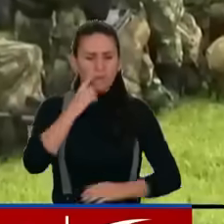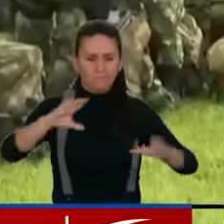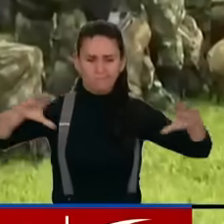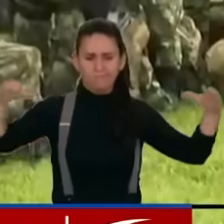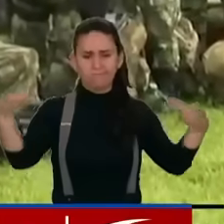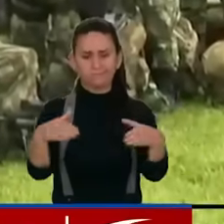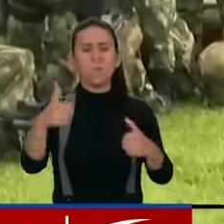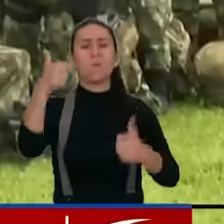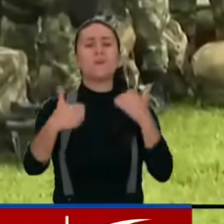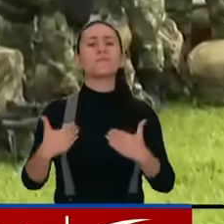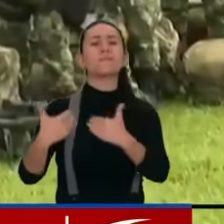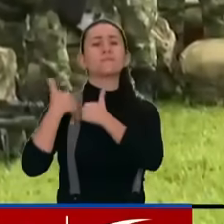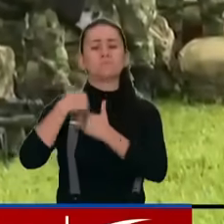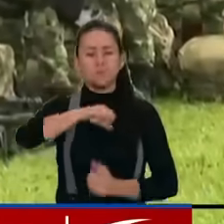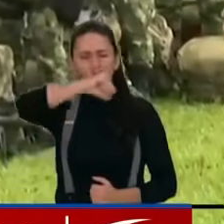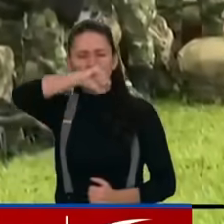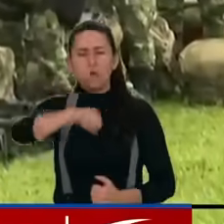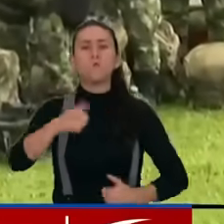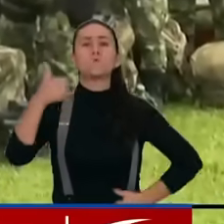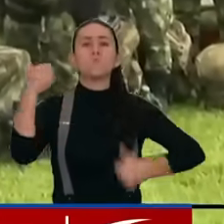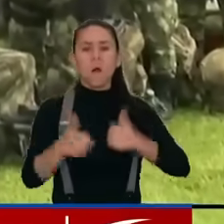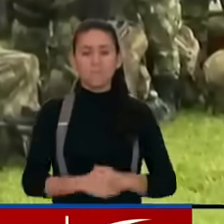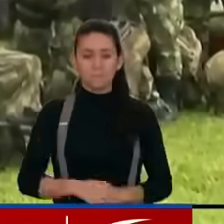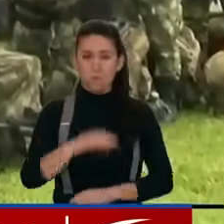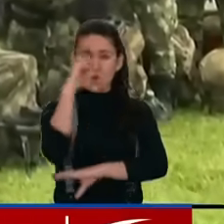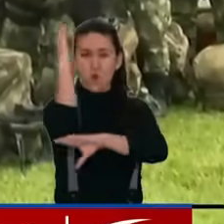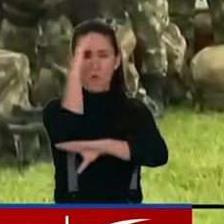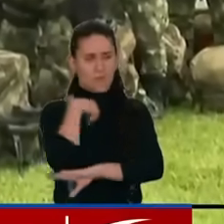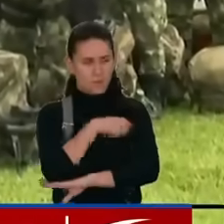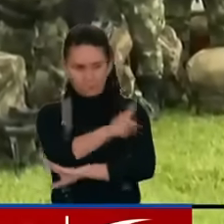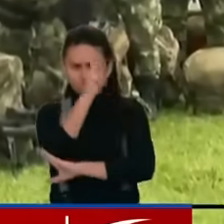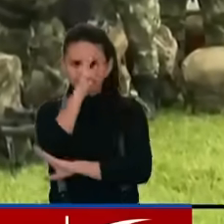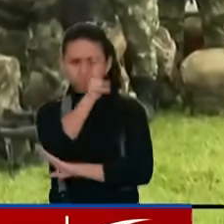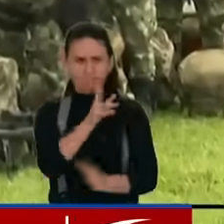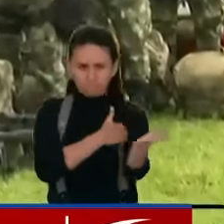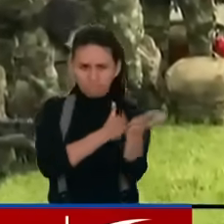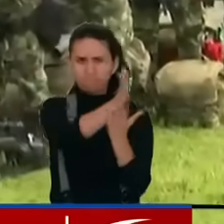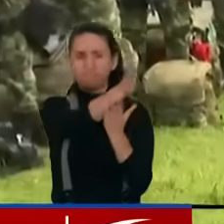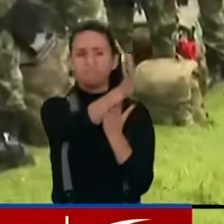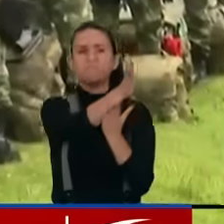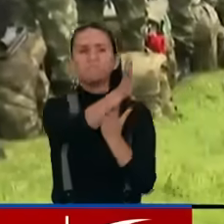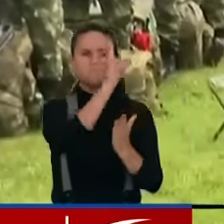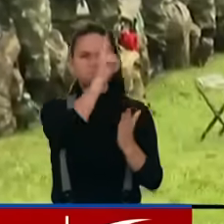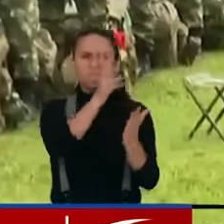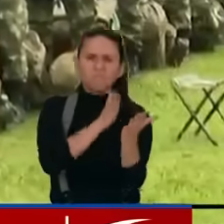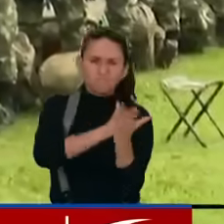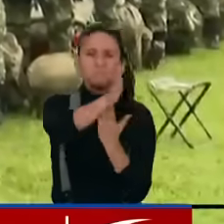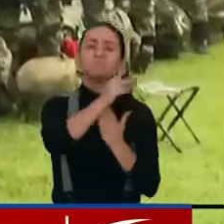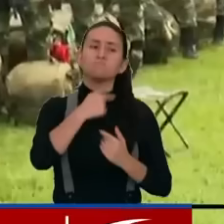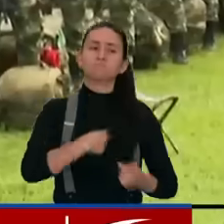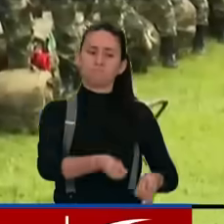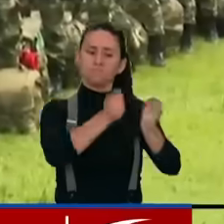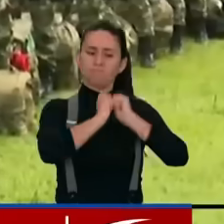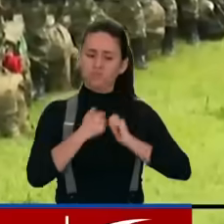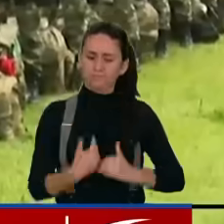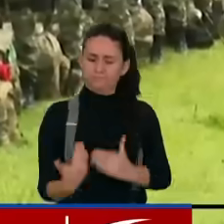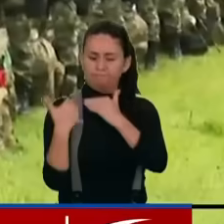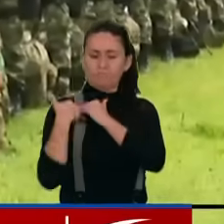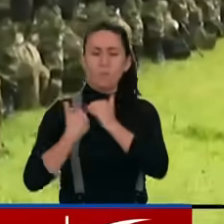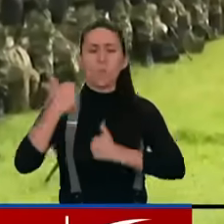constitucional. De lealtad a nuestra patria, para seguir cumpliendo nuestra misión